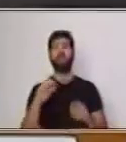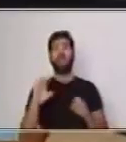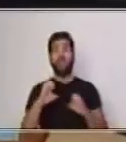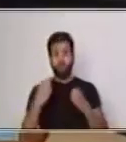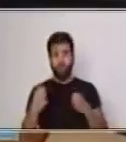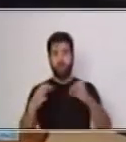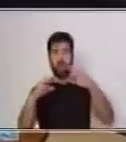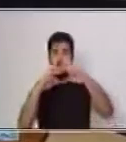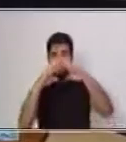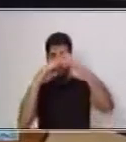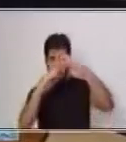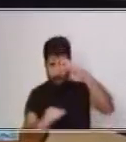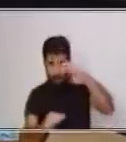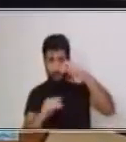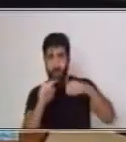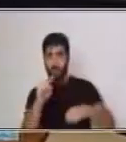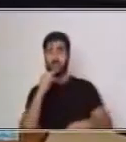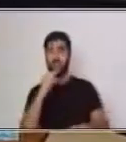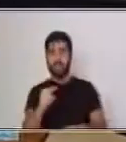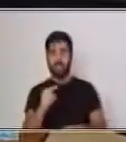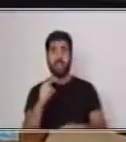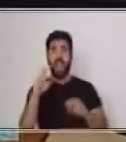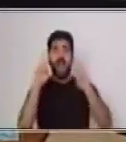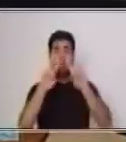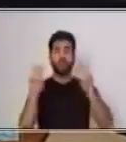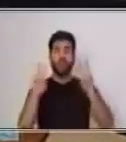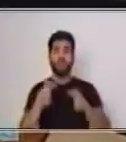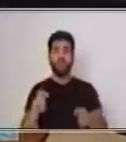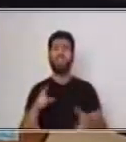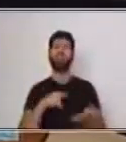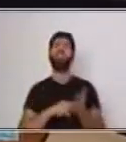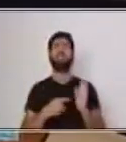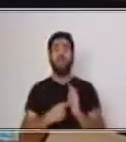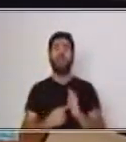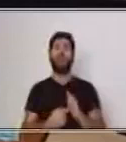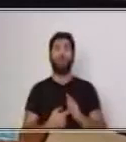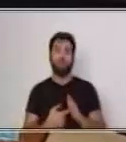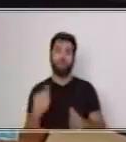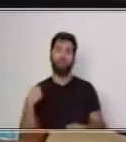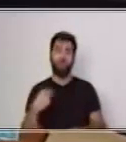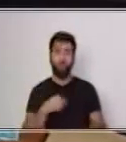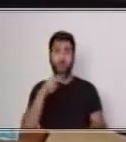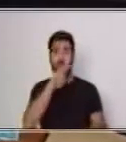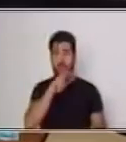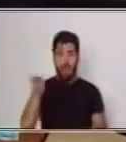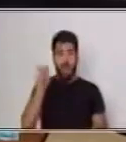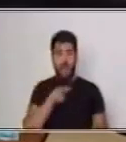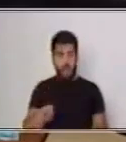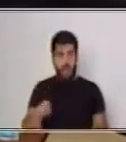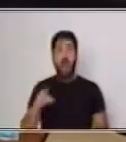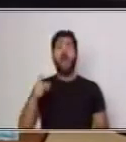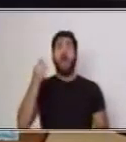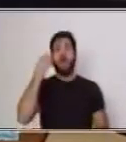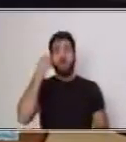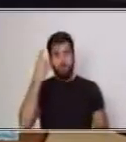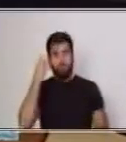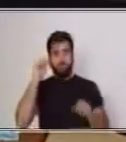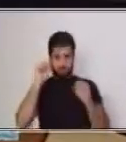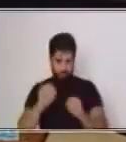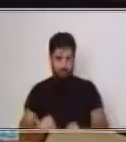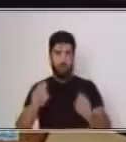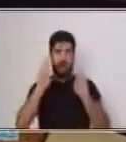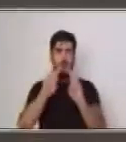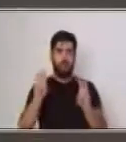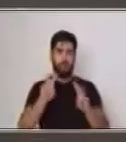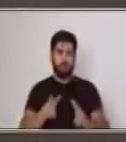analizantes, como su nombre lo dice, nos permite analizar. Ya tenemos la idea ubicada al